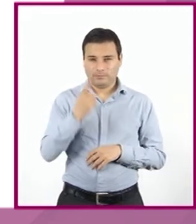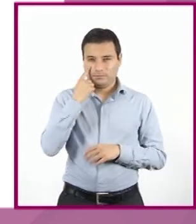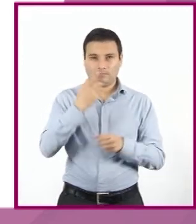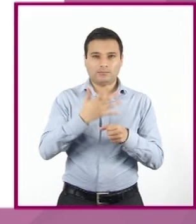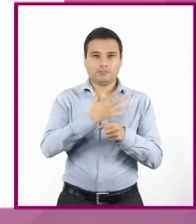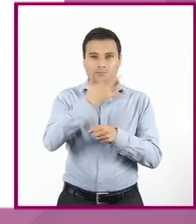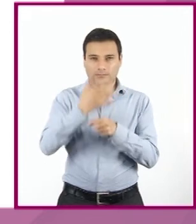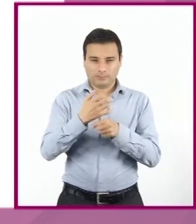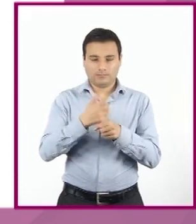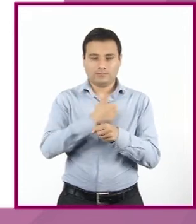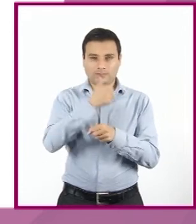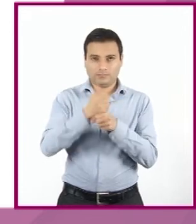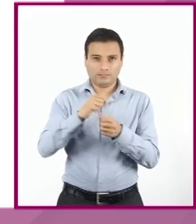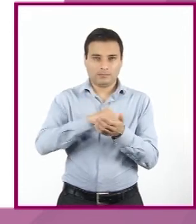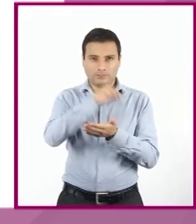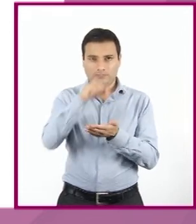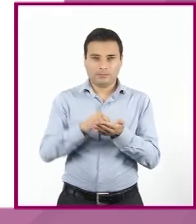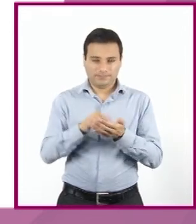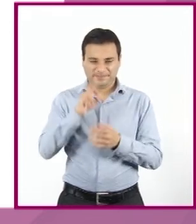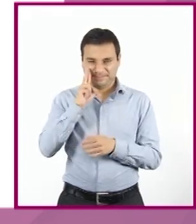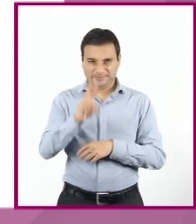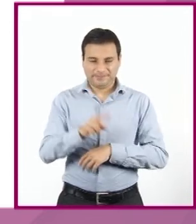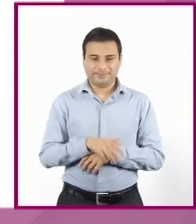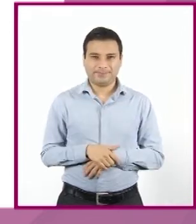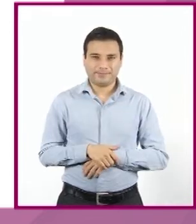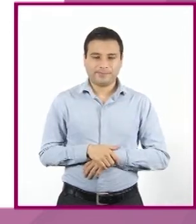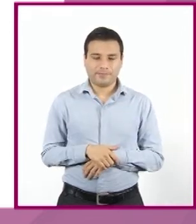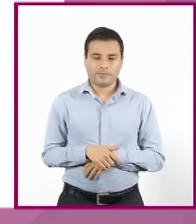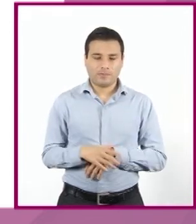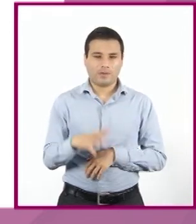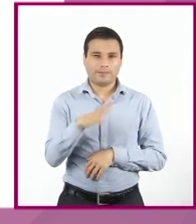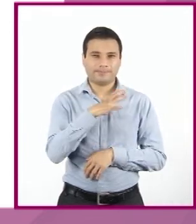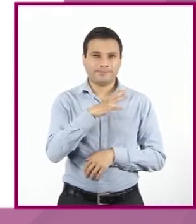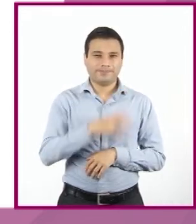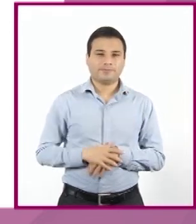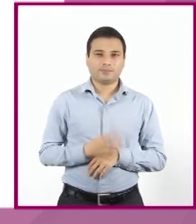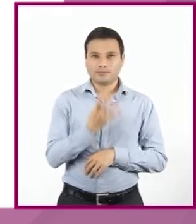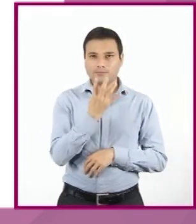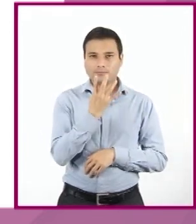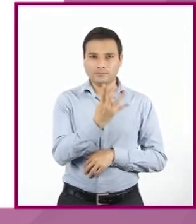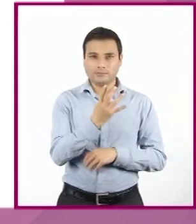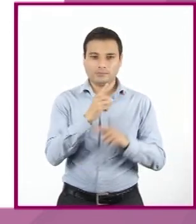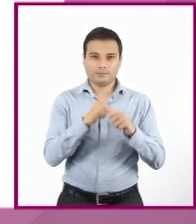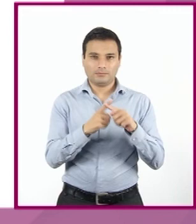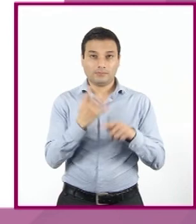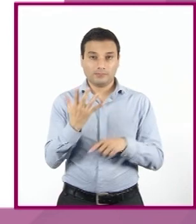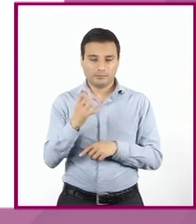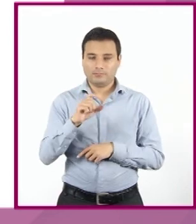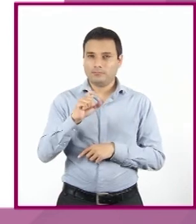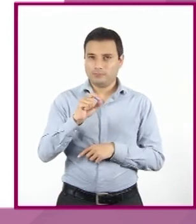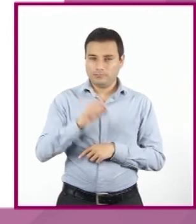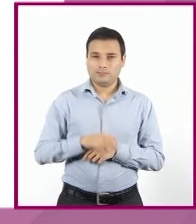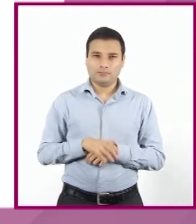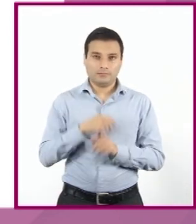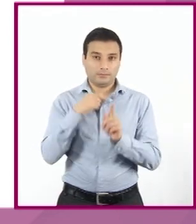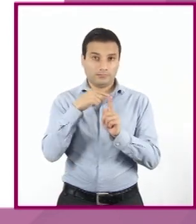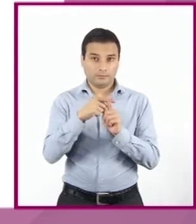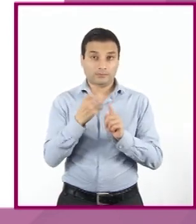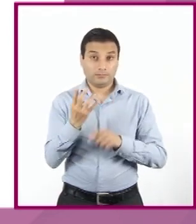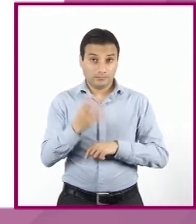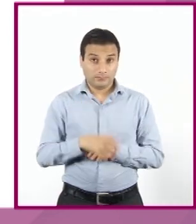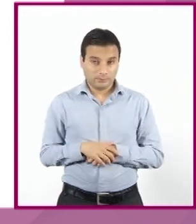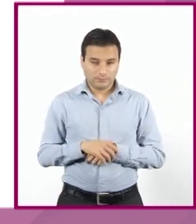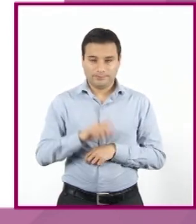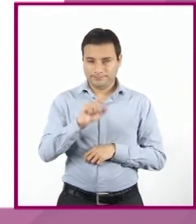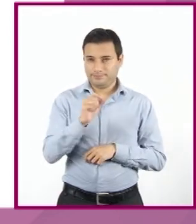y sexta posición de la sucesión. Tenemos 4 por 5 son 20, más 4 es igual